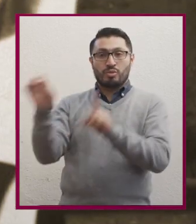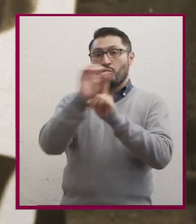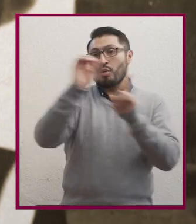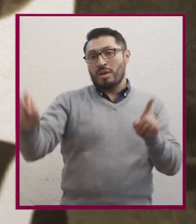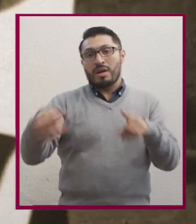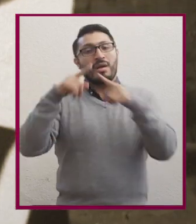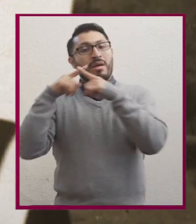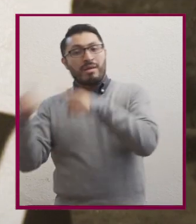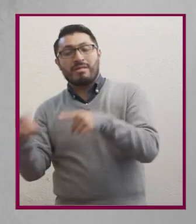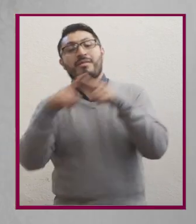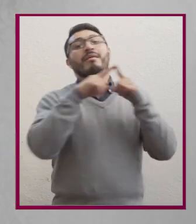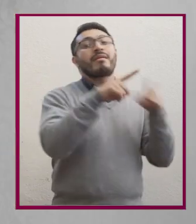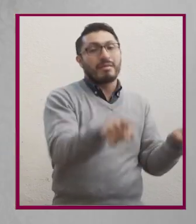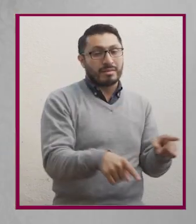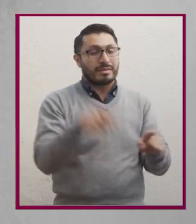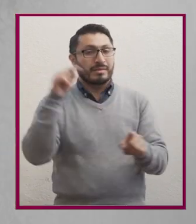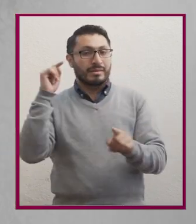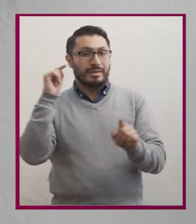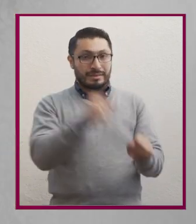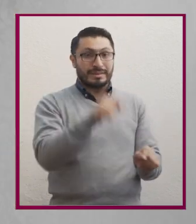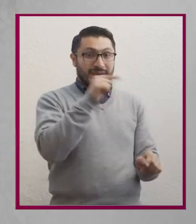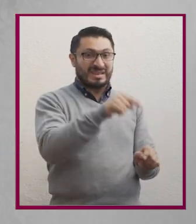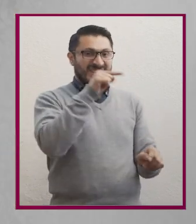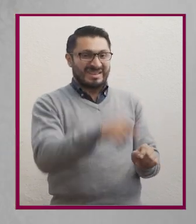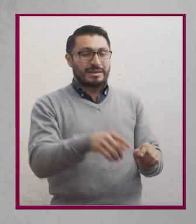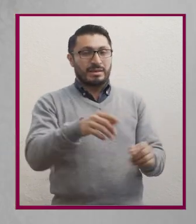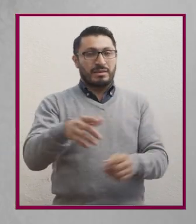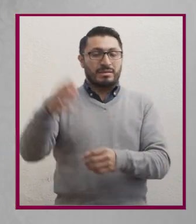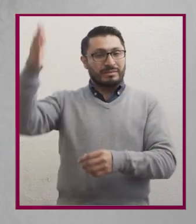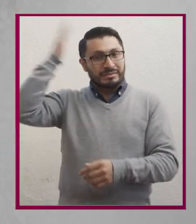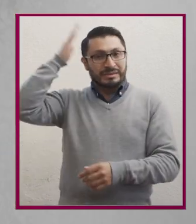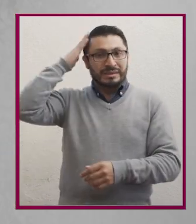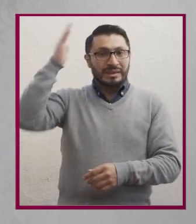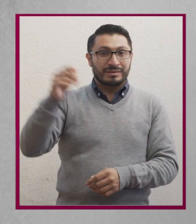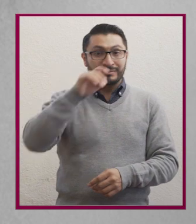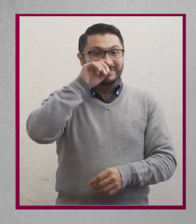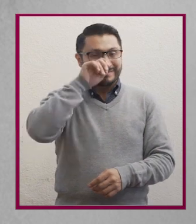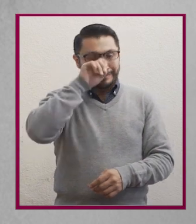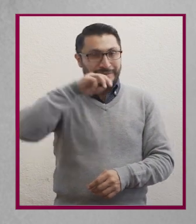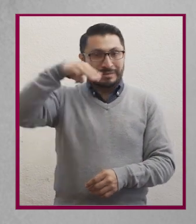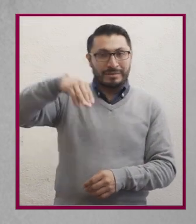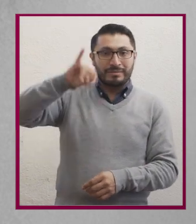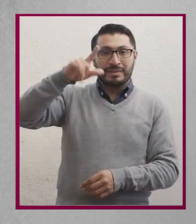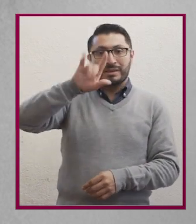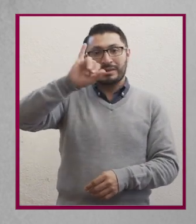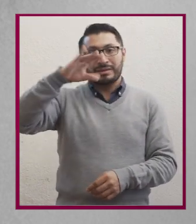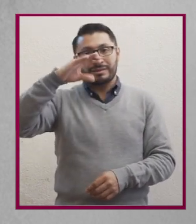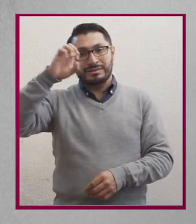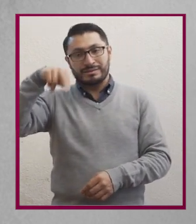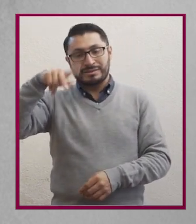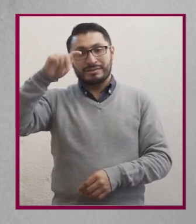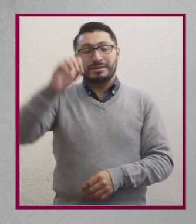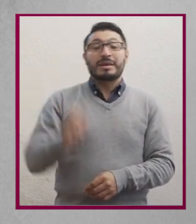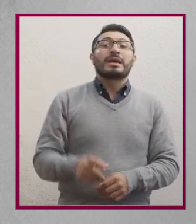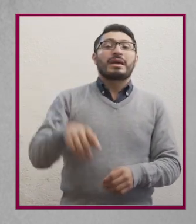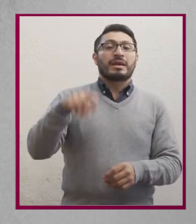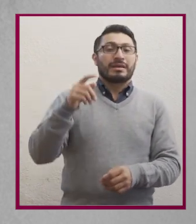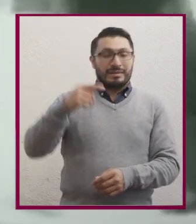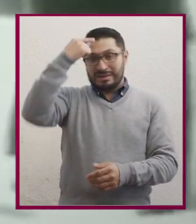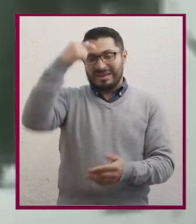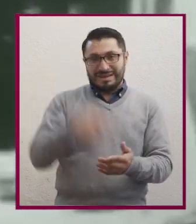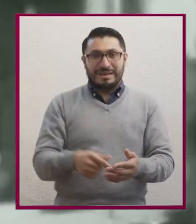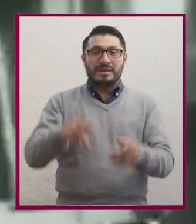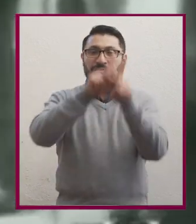eran muy diferentes. Las sufragistas fueron lideradas por Millicent Garrett Fawcett y creían en la protesta